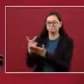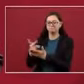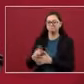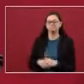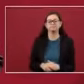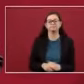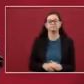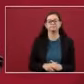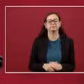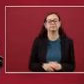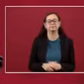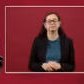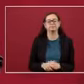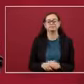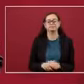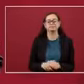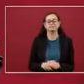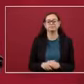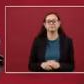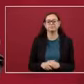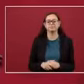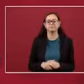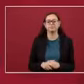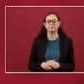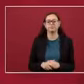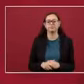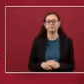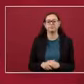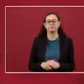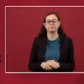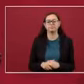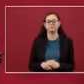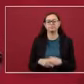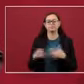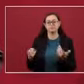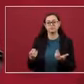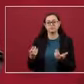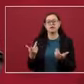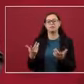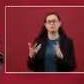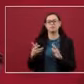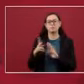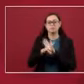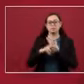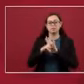por la distinción a la película película roma